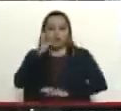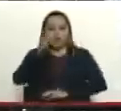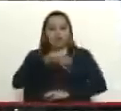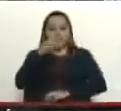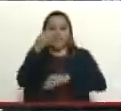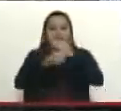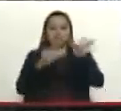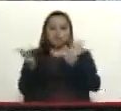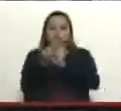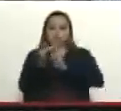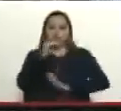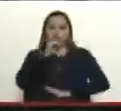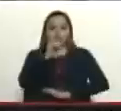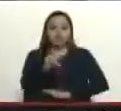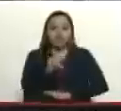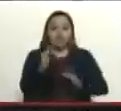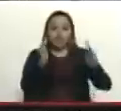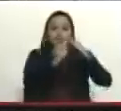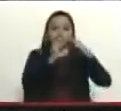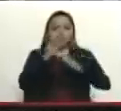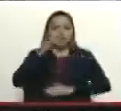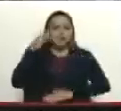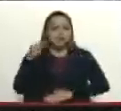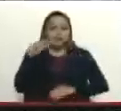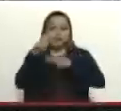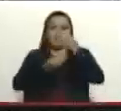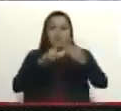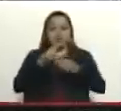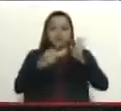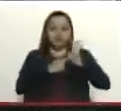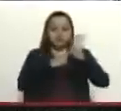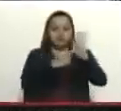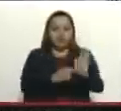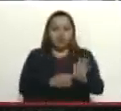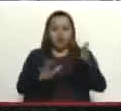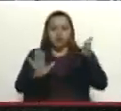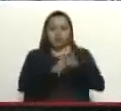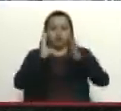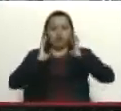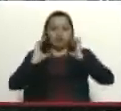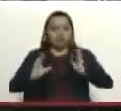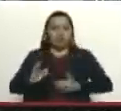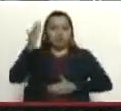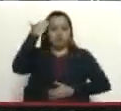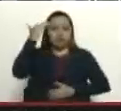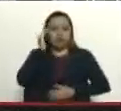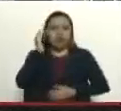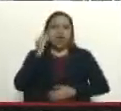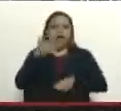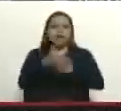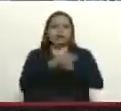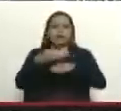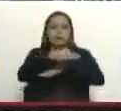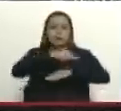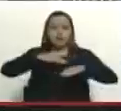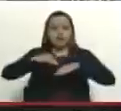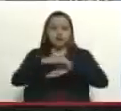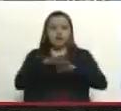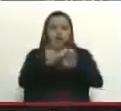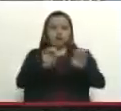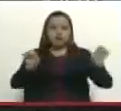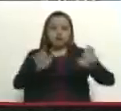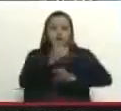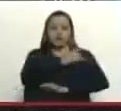para transmitir en este momento el traslado de los restos de Tibisay Lucena, quien era la ministra del Poder Popular para